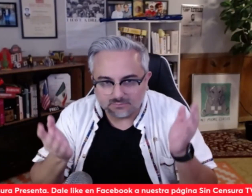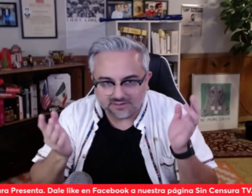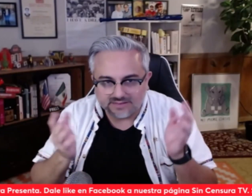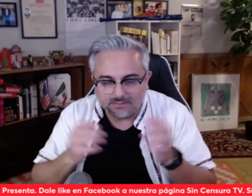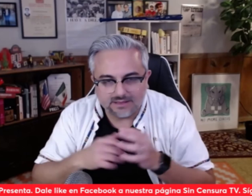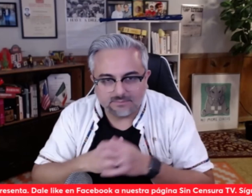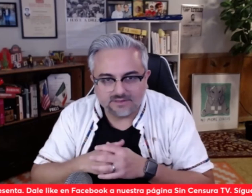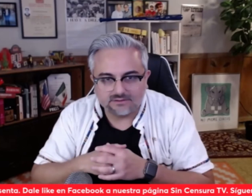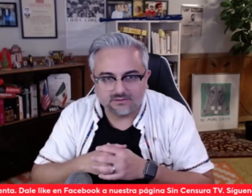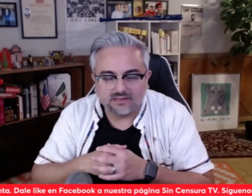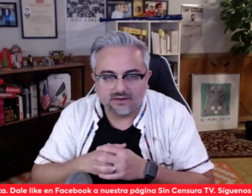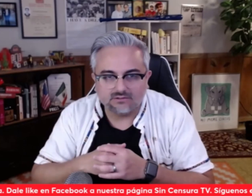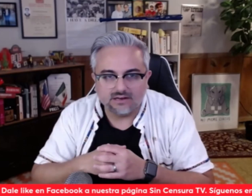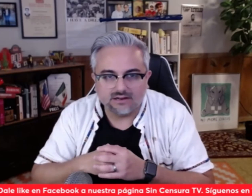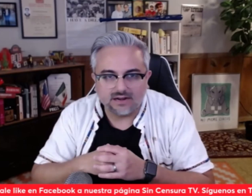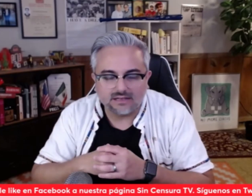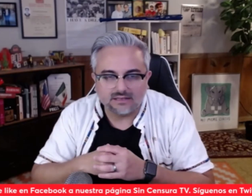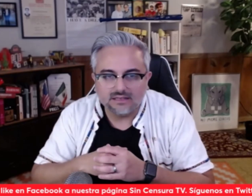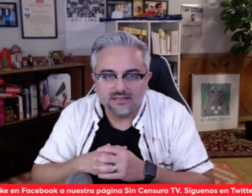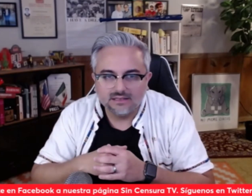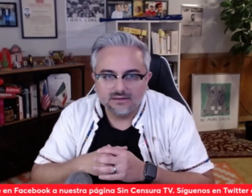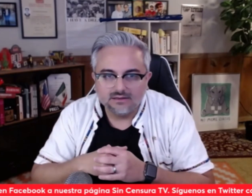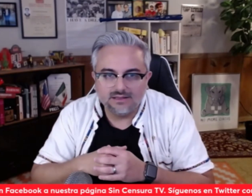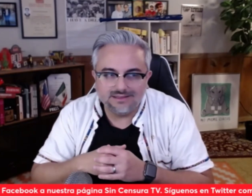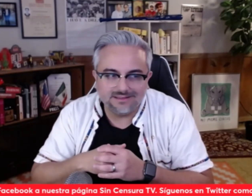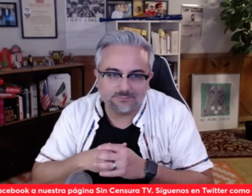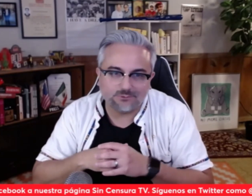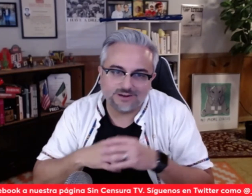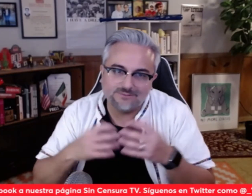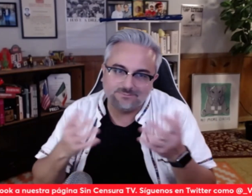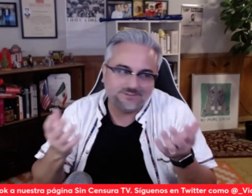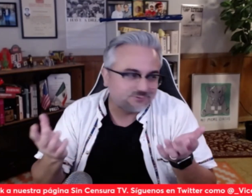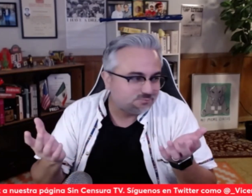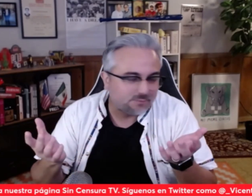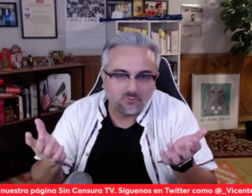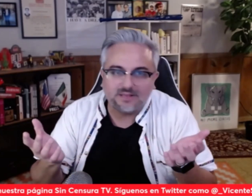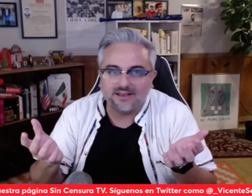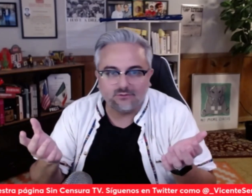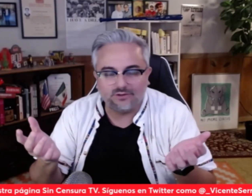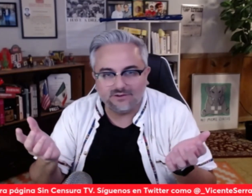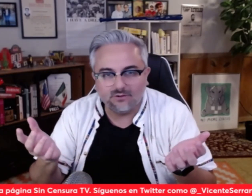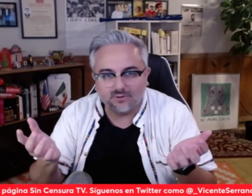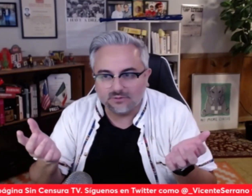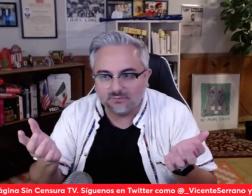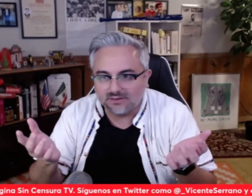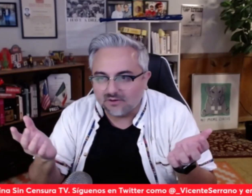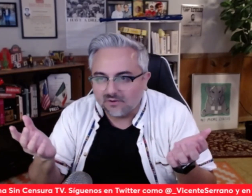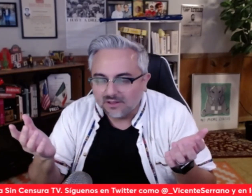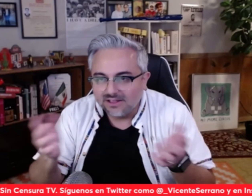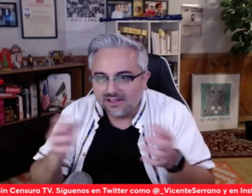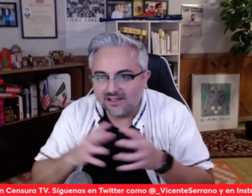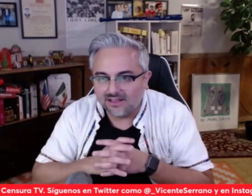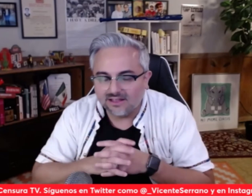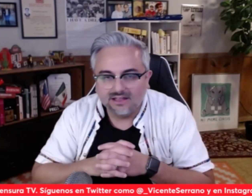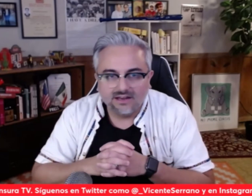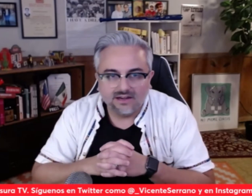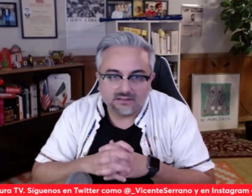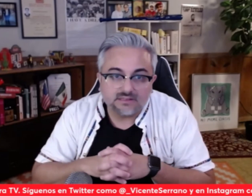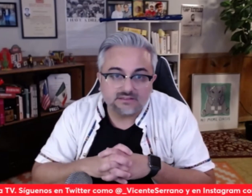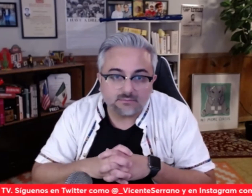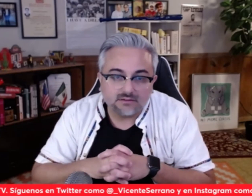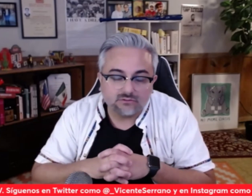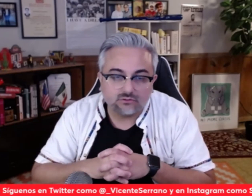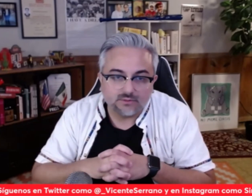muy despreciable y abyecto de Carlos Alarraqui por la disculpa pública que ofrece el gobierno de México a